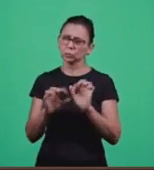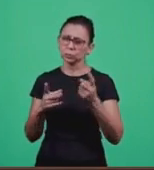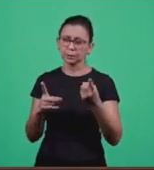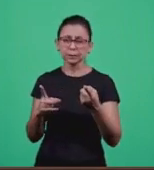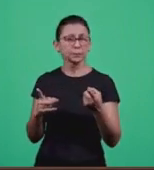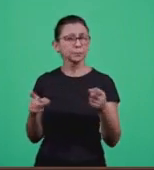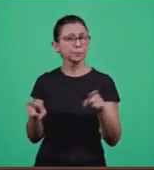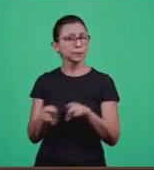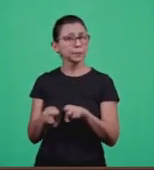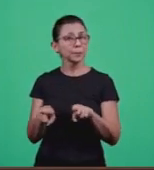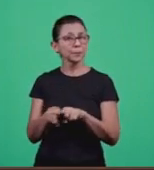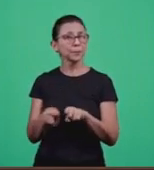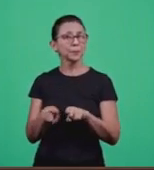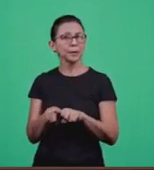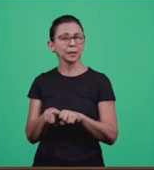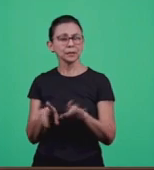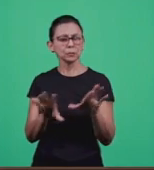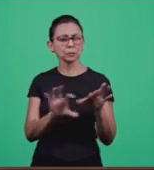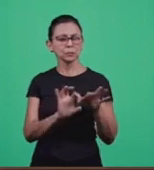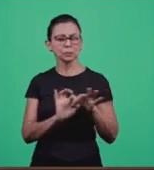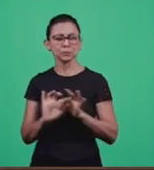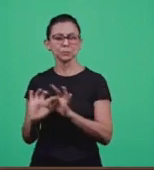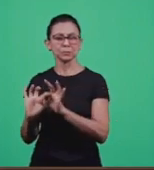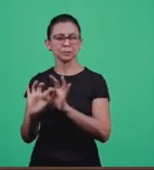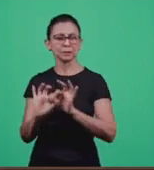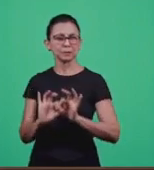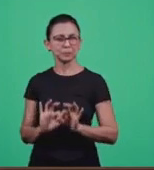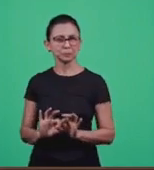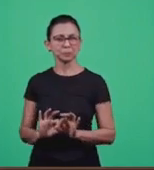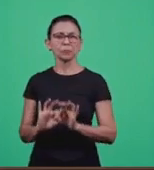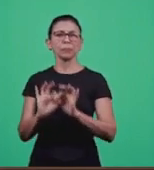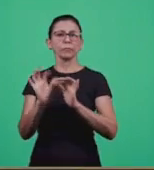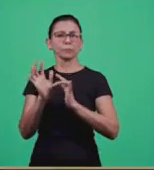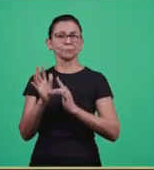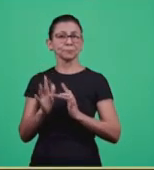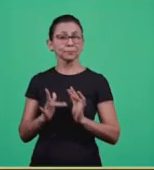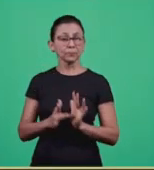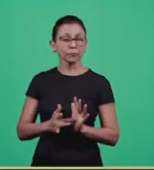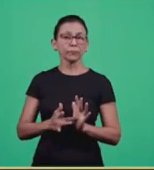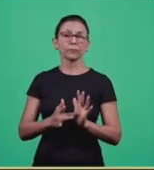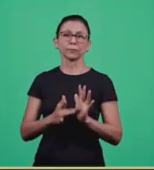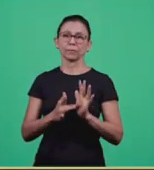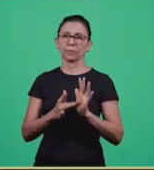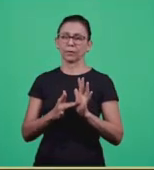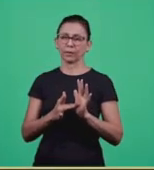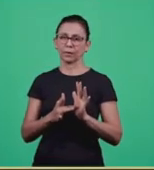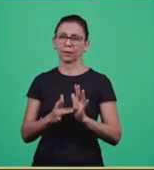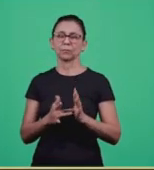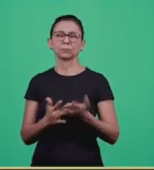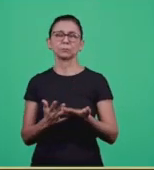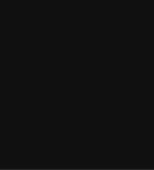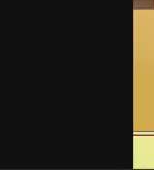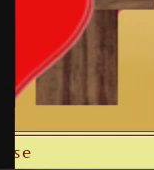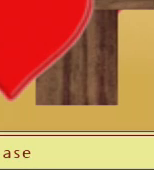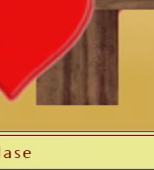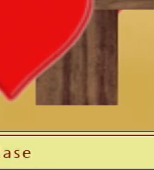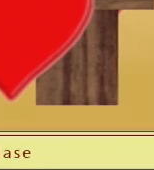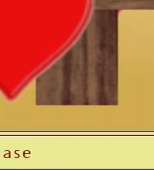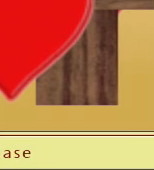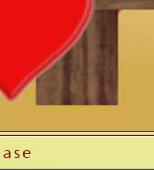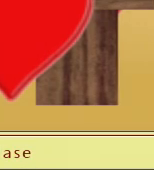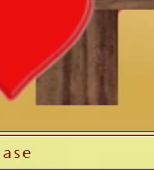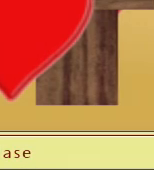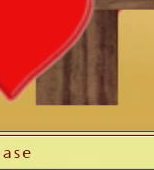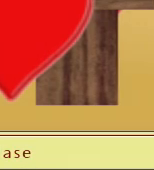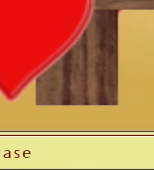Jesús estaba con sus discípulos, también fue así. Ellos también estaban en comunión. Jesús estaba allí en el momento de